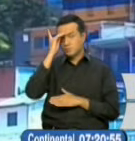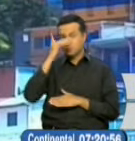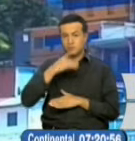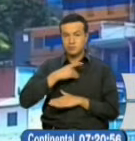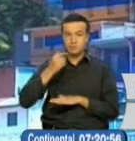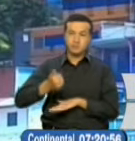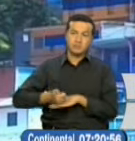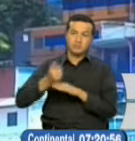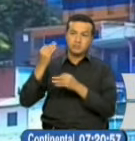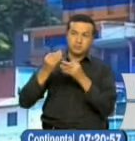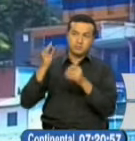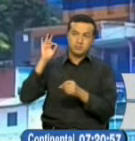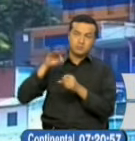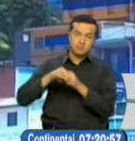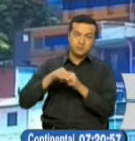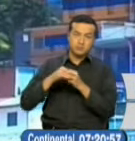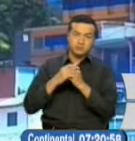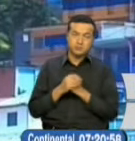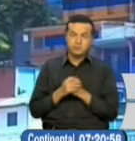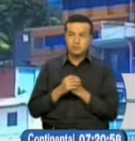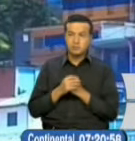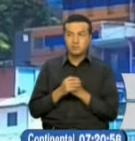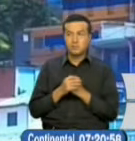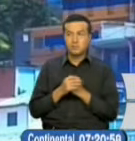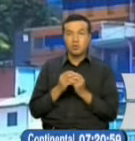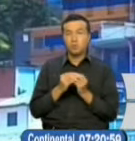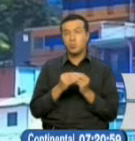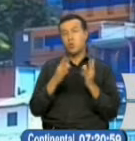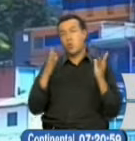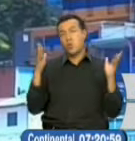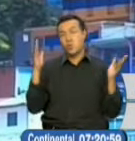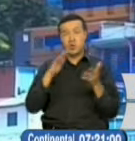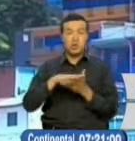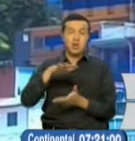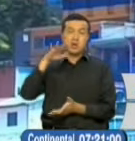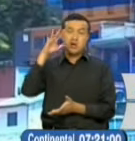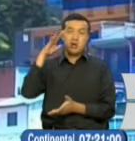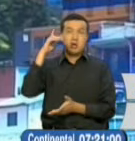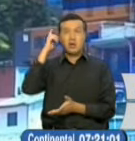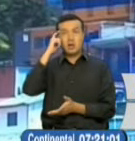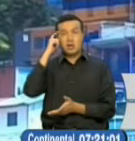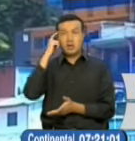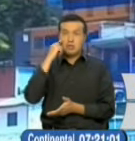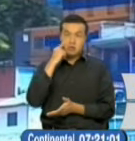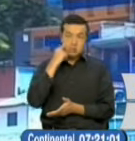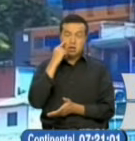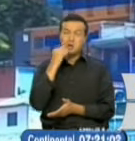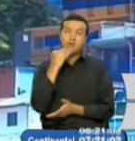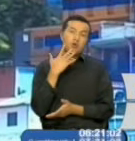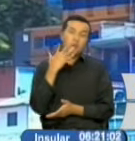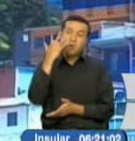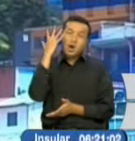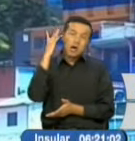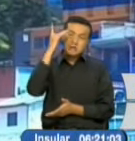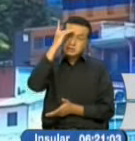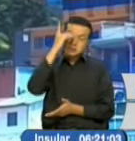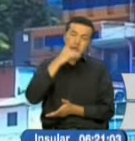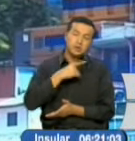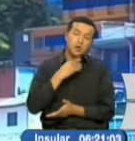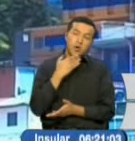Tribunal Contencioso Electoral, realmente uno no va a tener una casuística que permita realmente tener